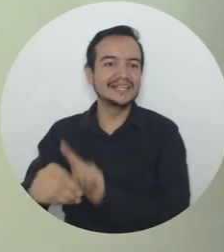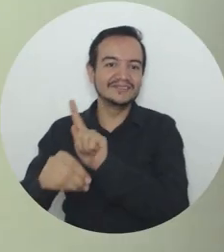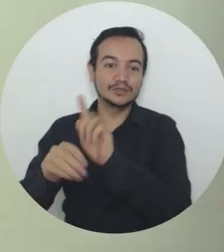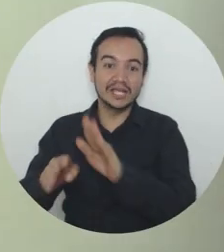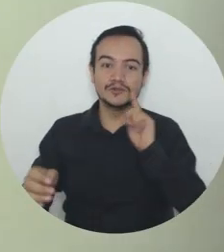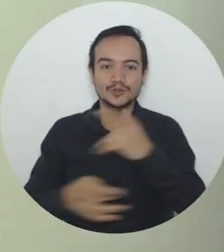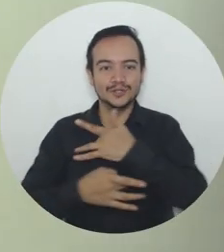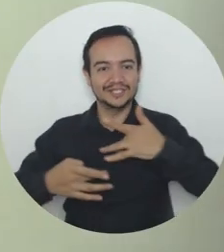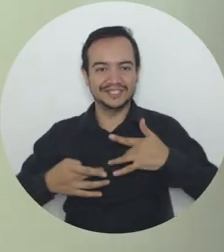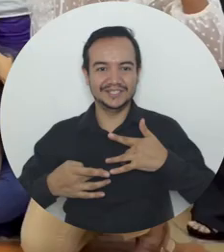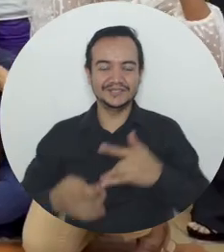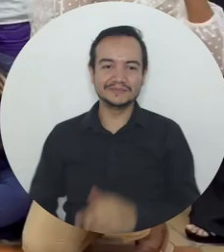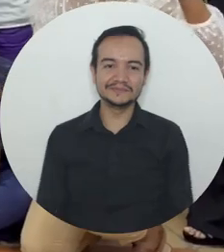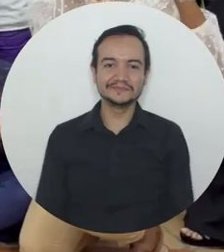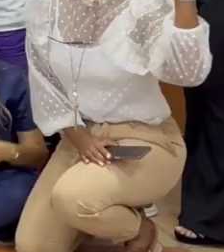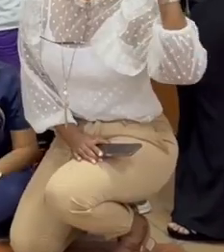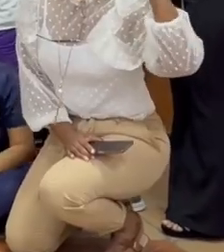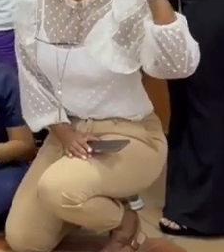de nuestra Facultad de Ciencias de la Salud.